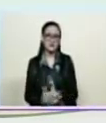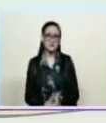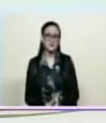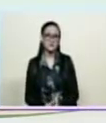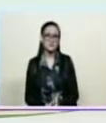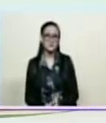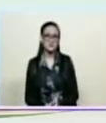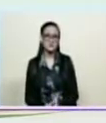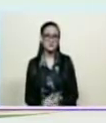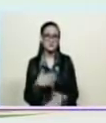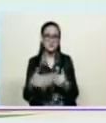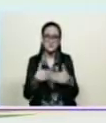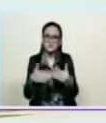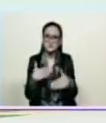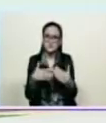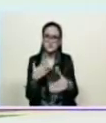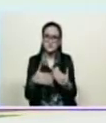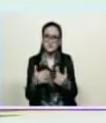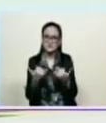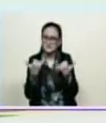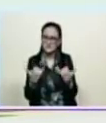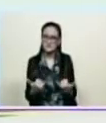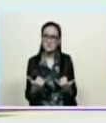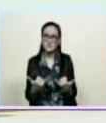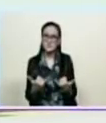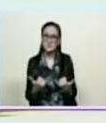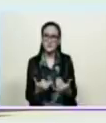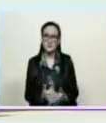dando. Aceleración